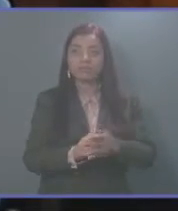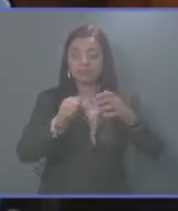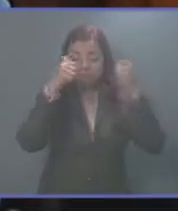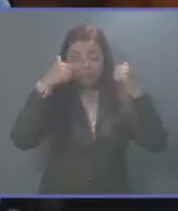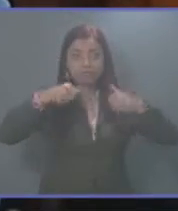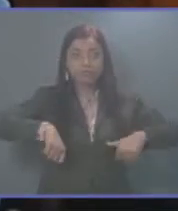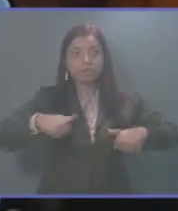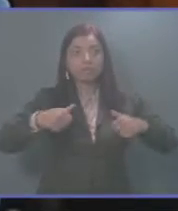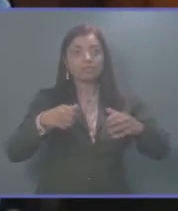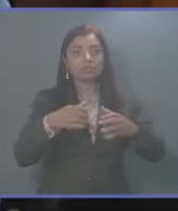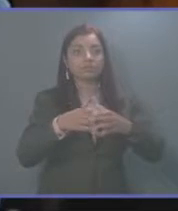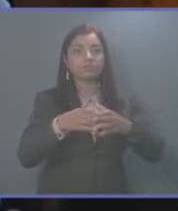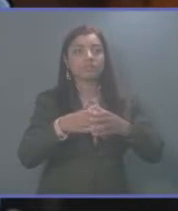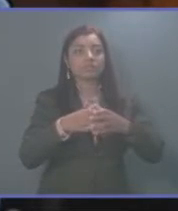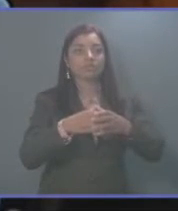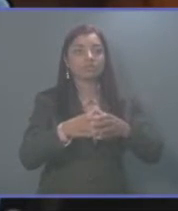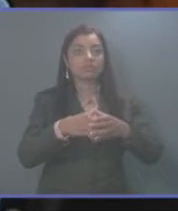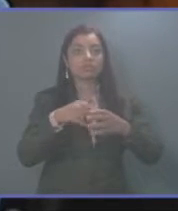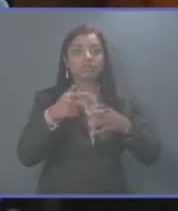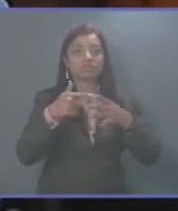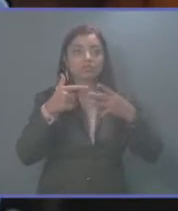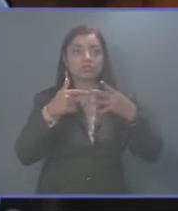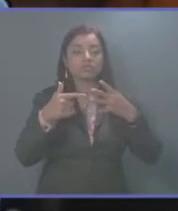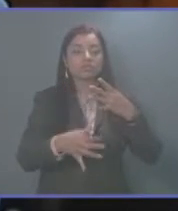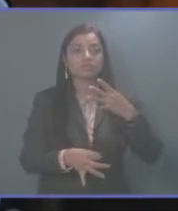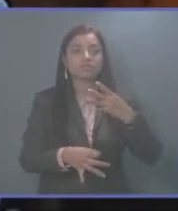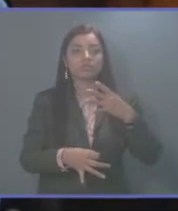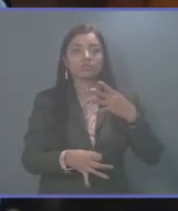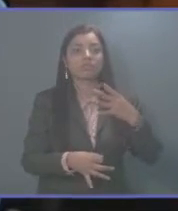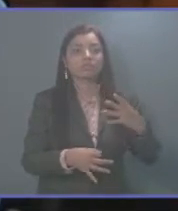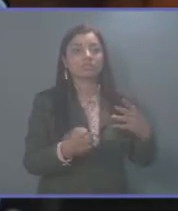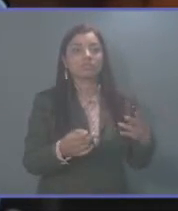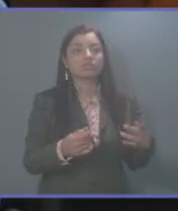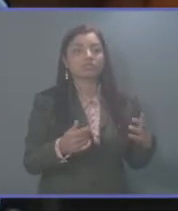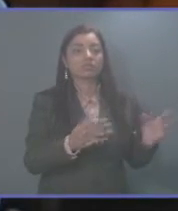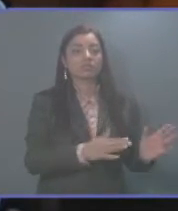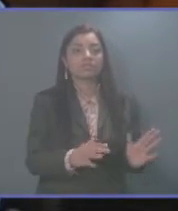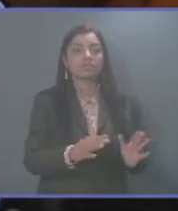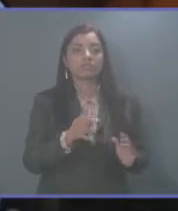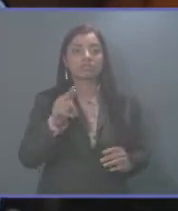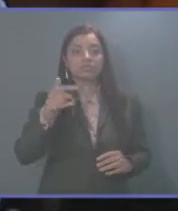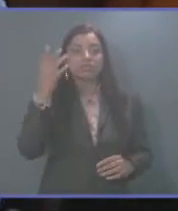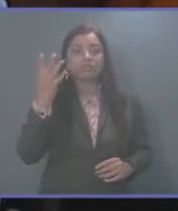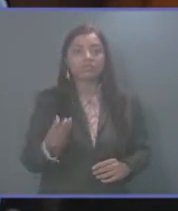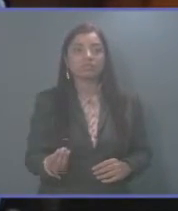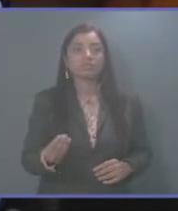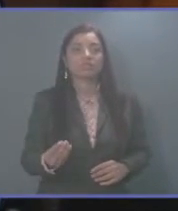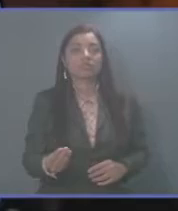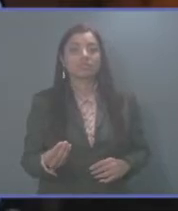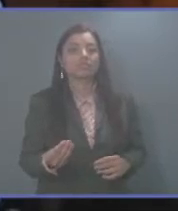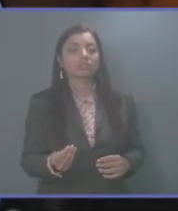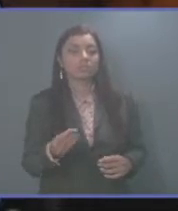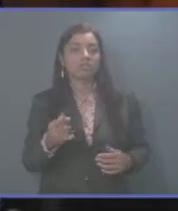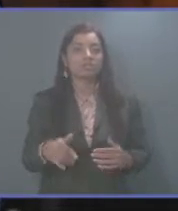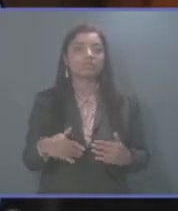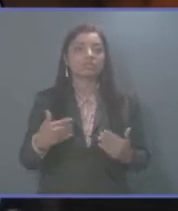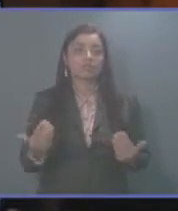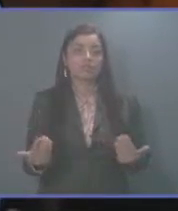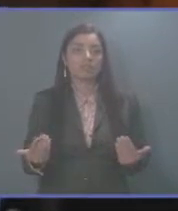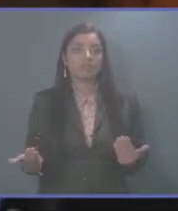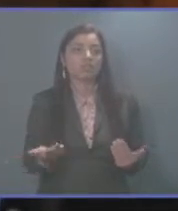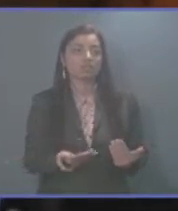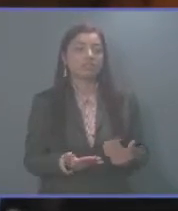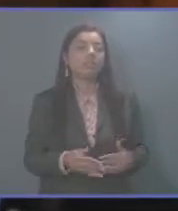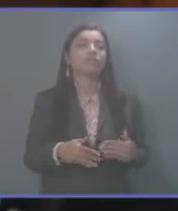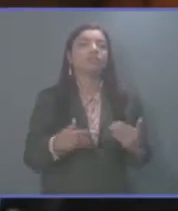el decreto legislativo número 401 de la misma fecha, mediante el cual